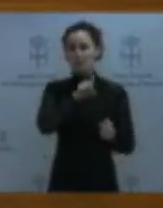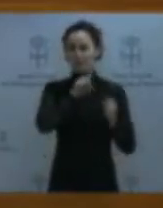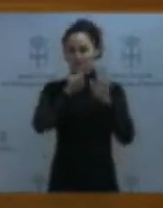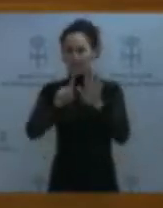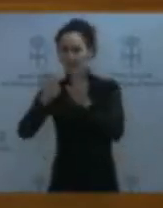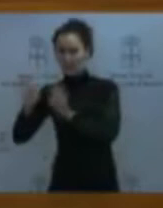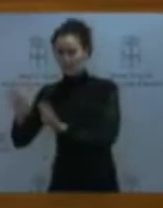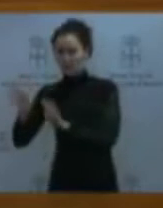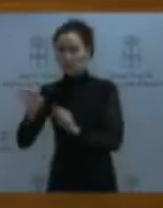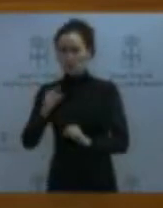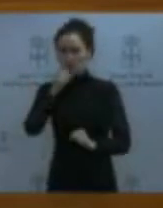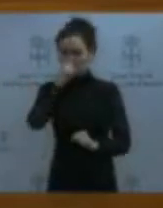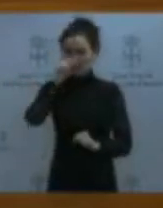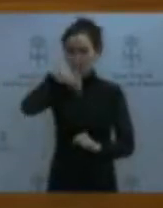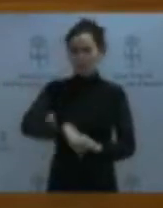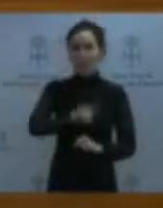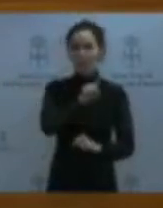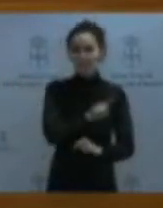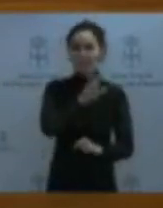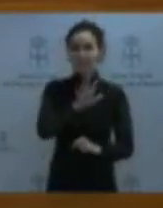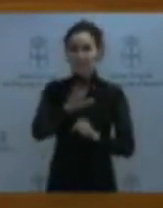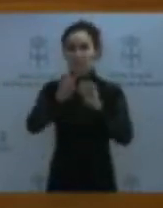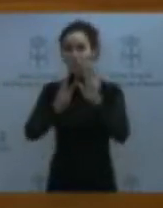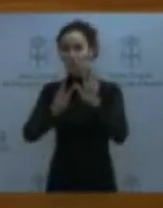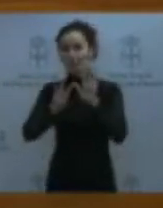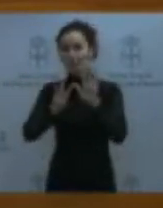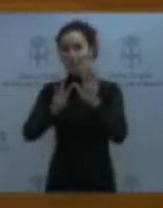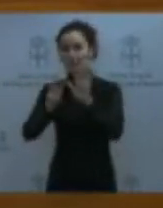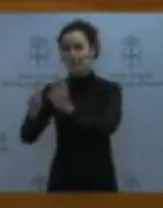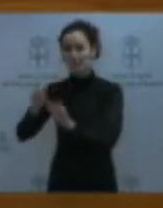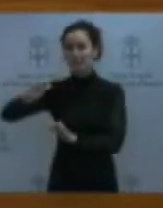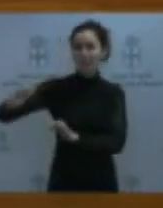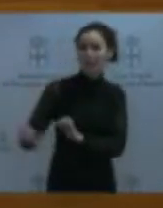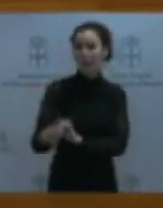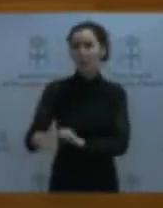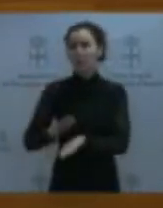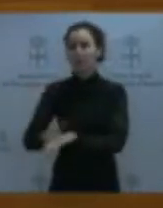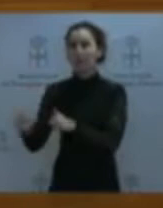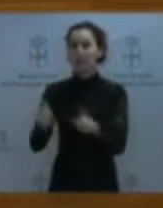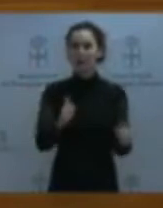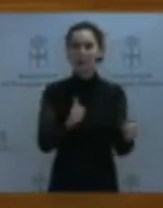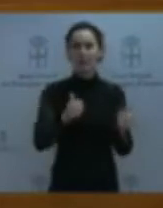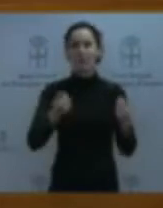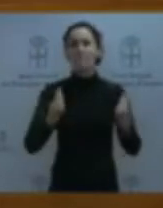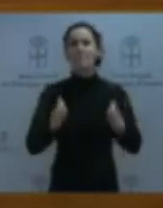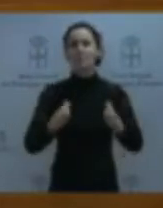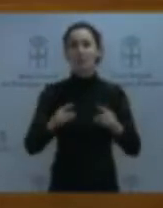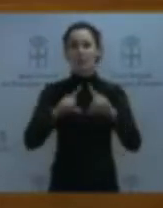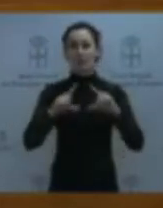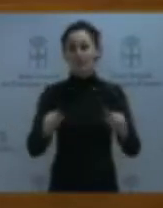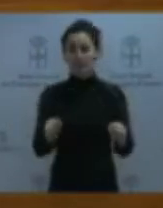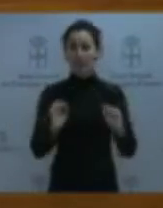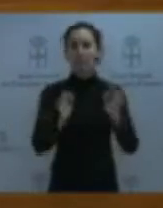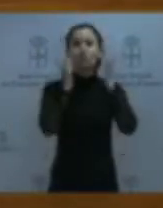ser para este año 1.586 euros por habitante, no por euros por